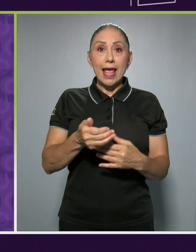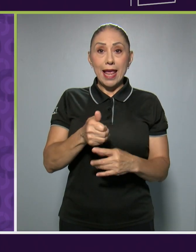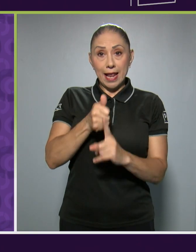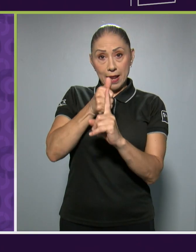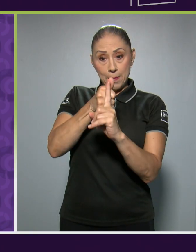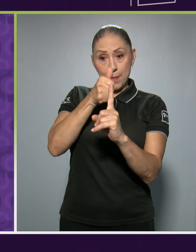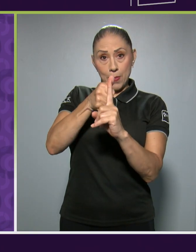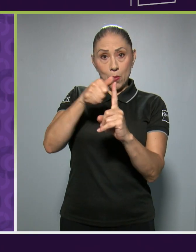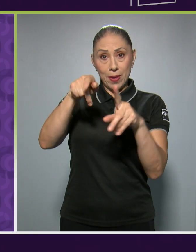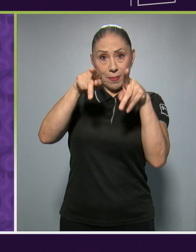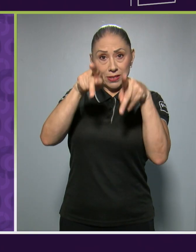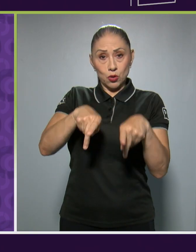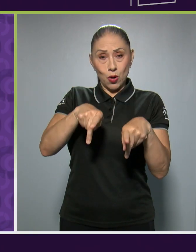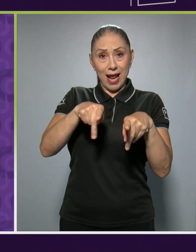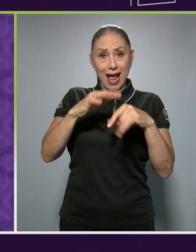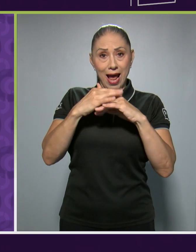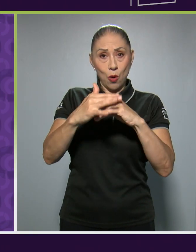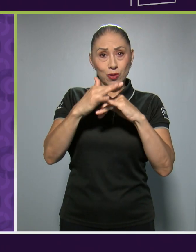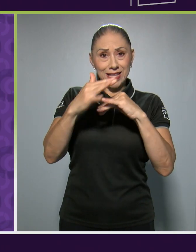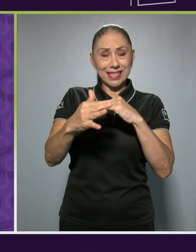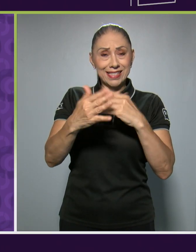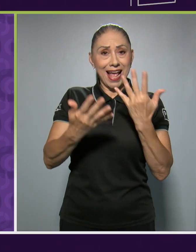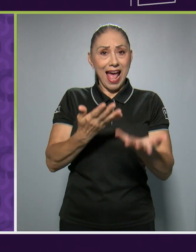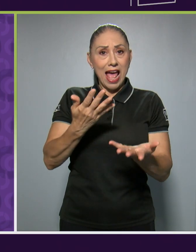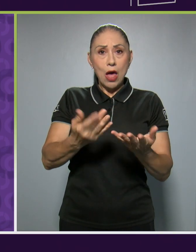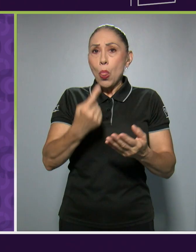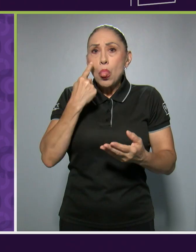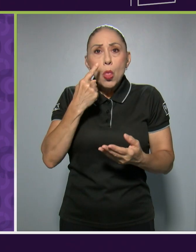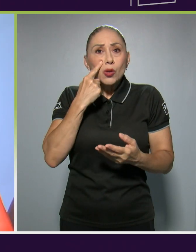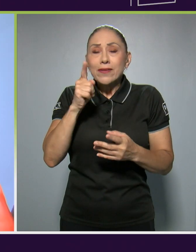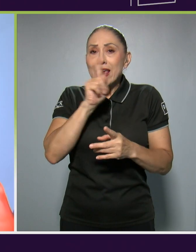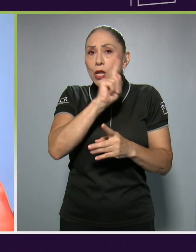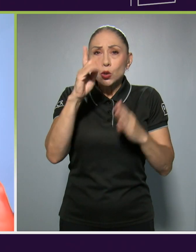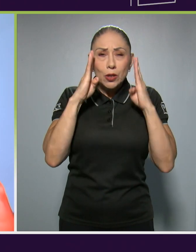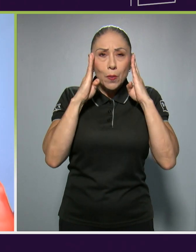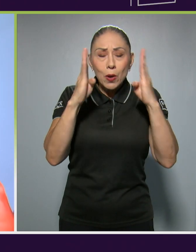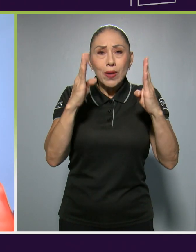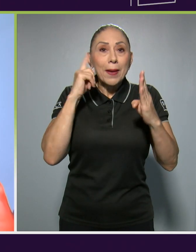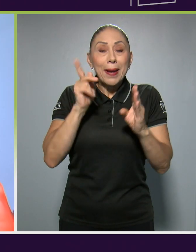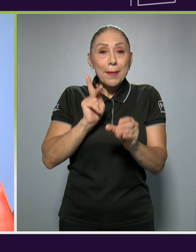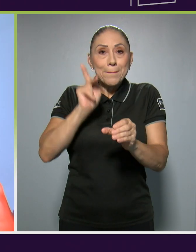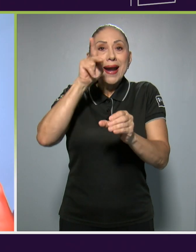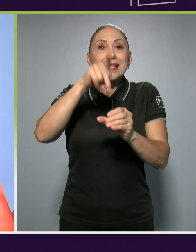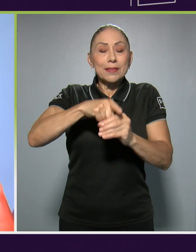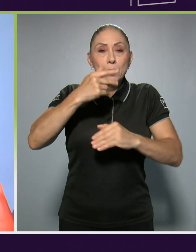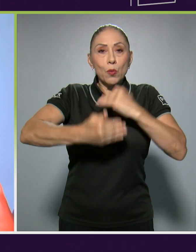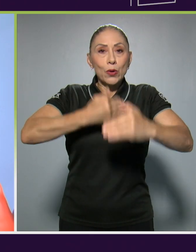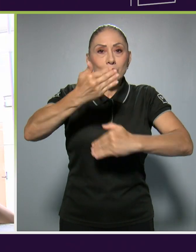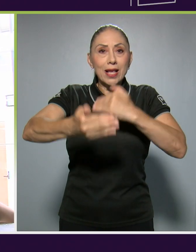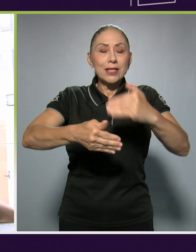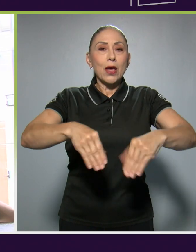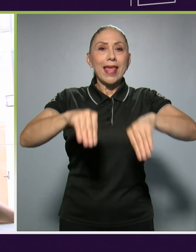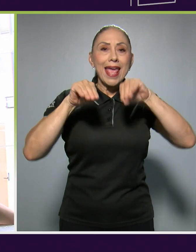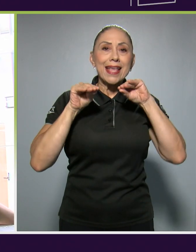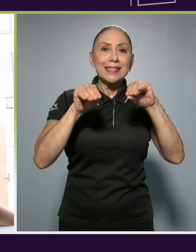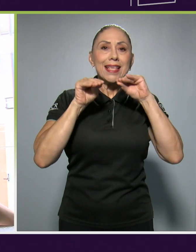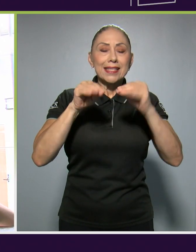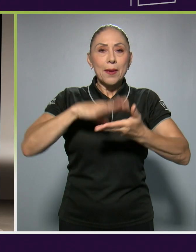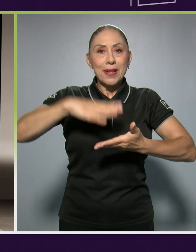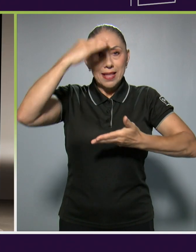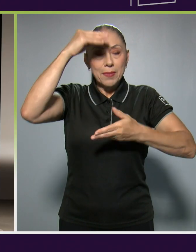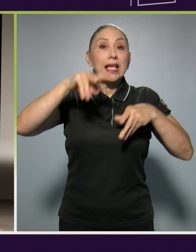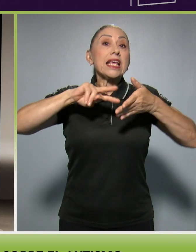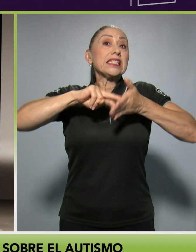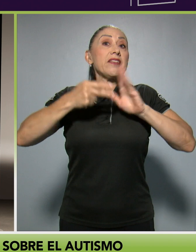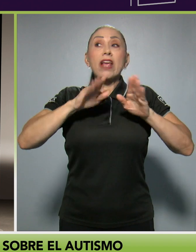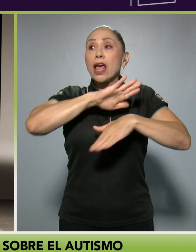sujeto autista en la participación de un proceso de enseñanza-aprendizaje. Entonces, esto quiere decir que todas las personas hablan sobre